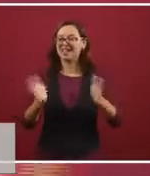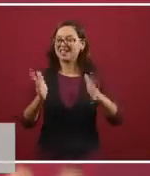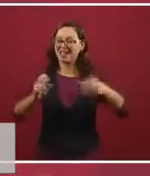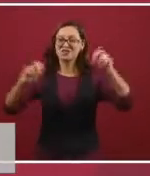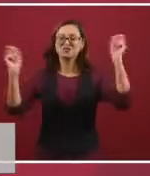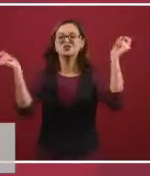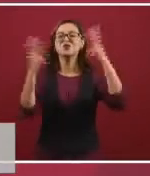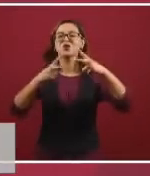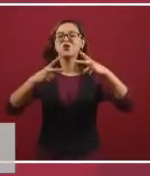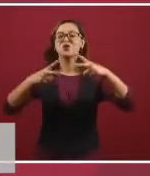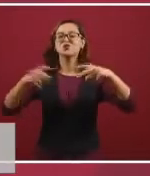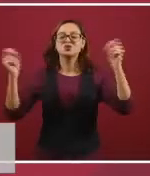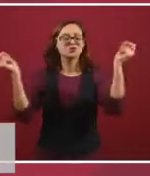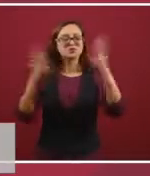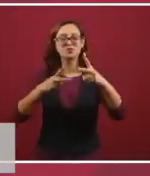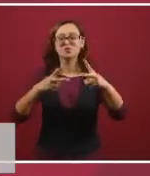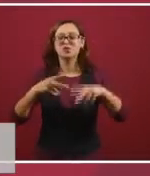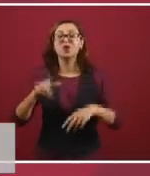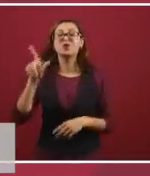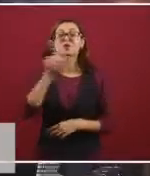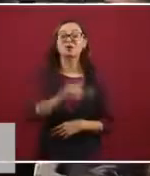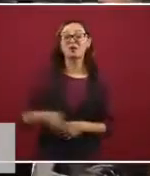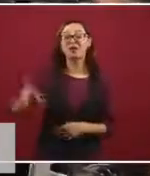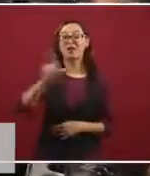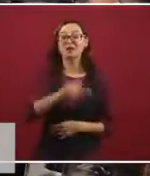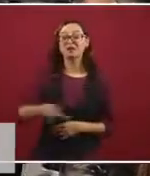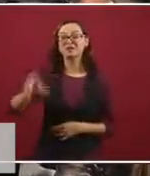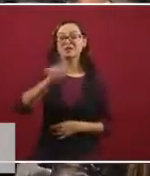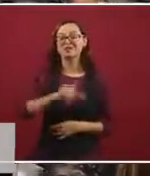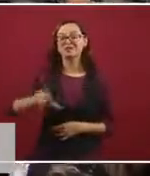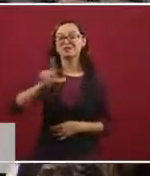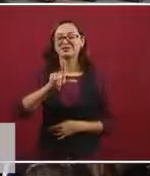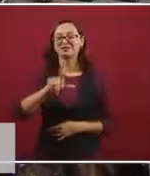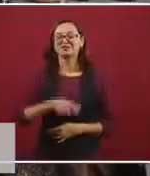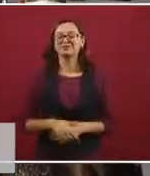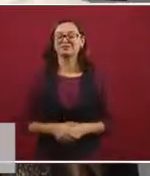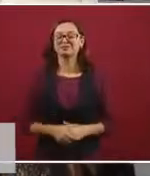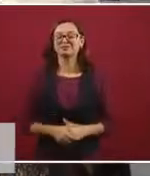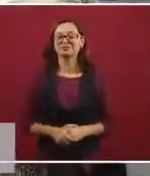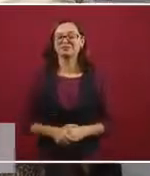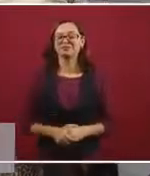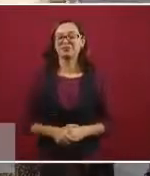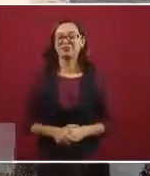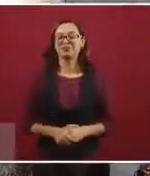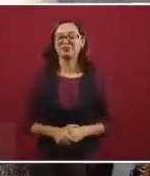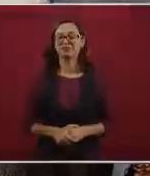quedamos. Nos vemos el lunes.